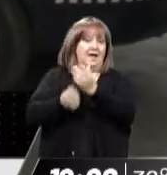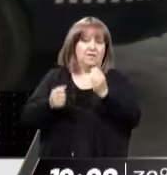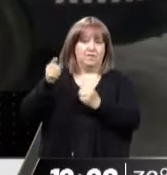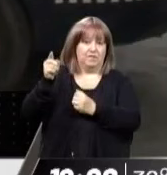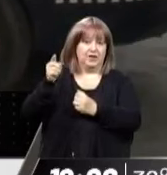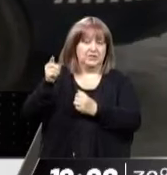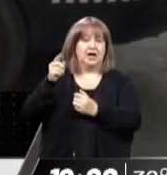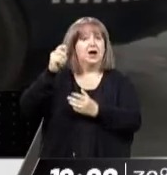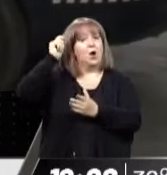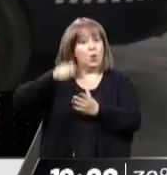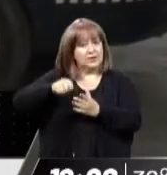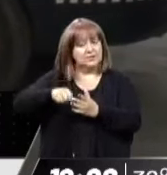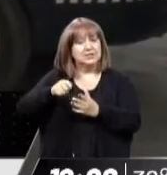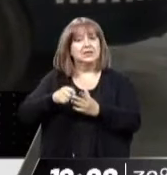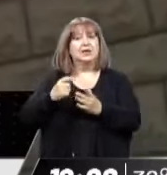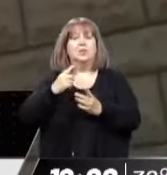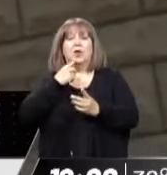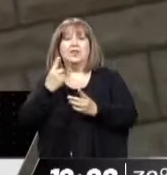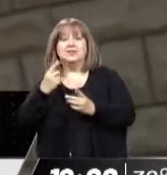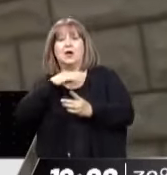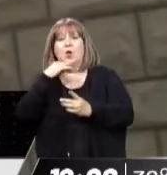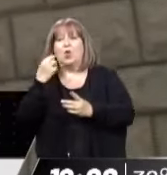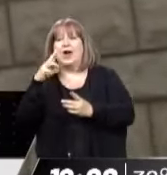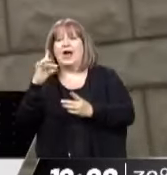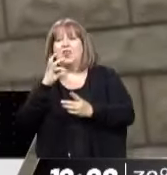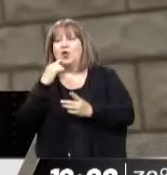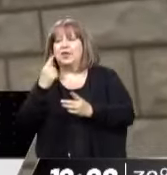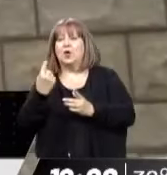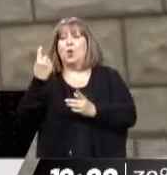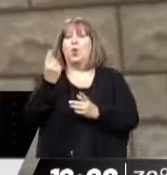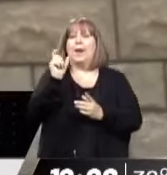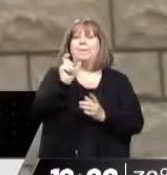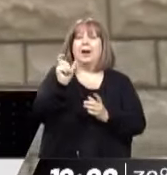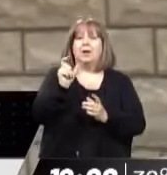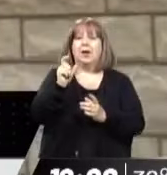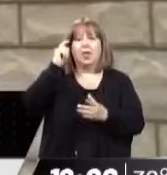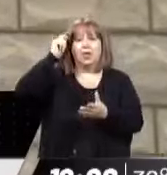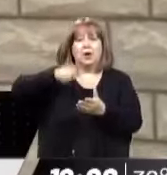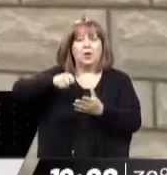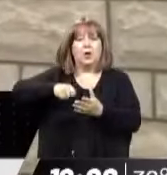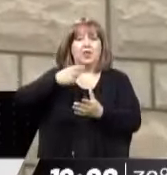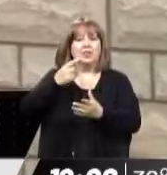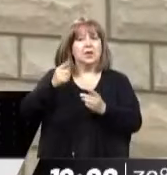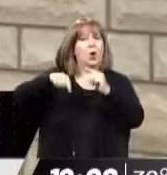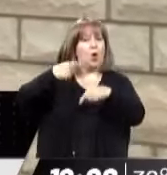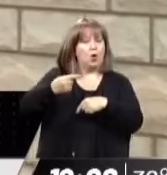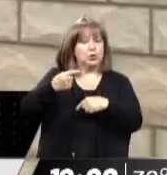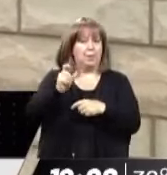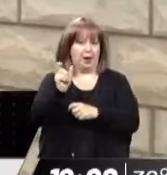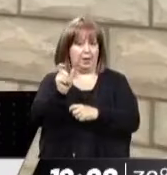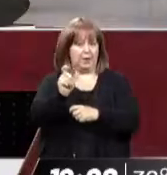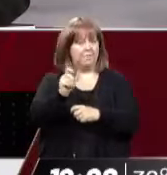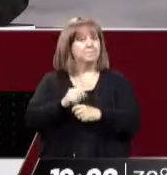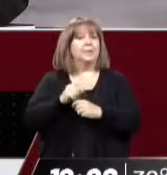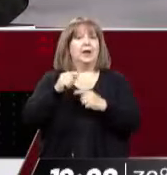de Guiñazú, que modificó el veredicto de un jurado popular, fue lo que manifestó Casaban. A partir de ahora, entonces,